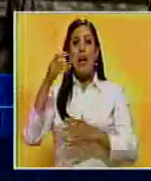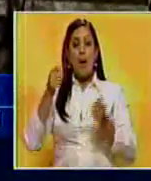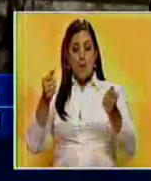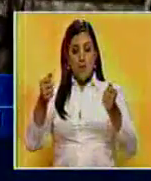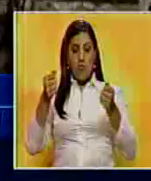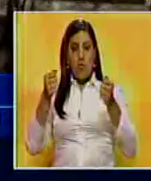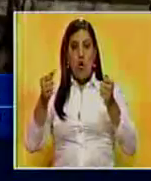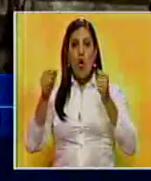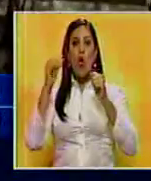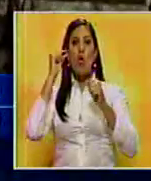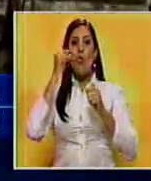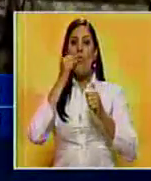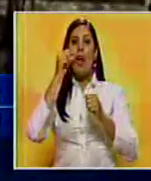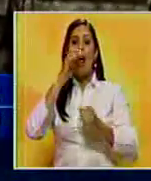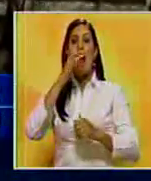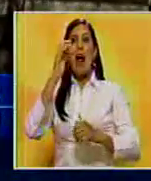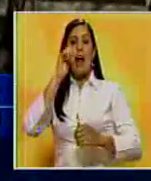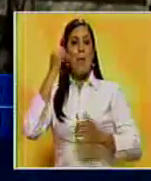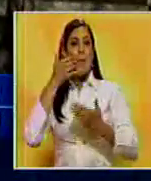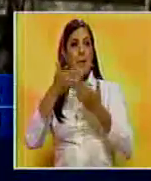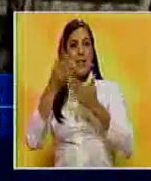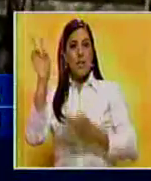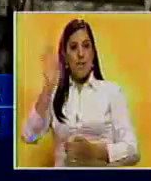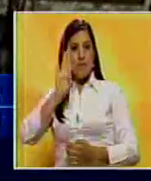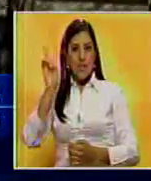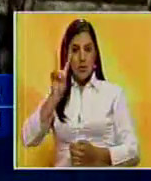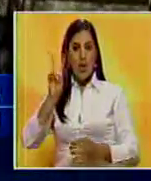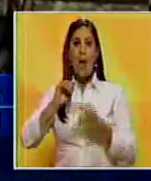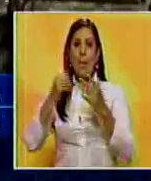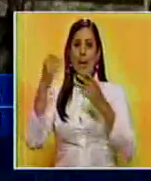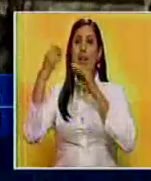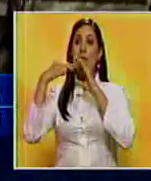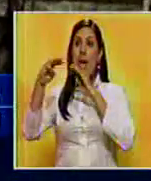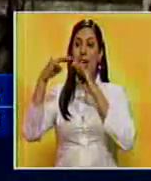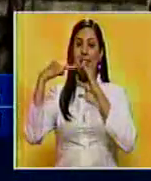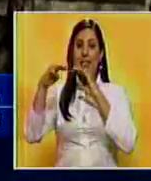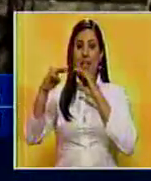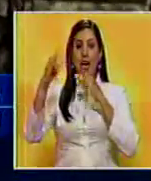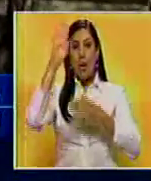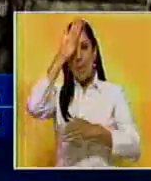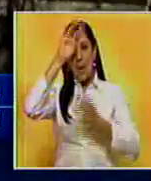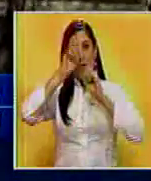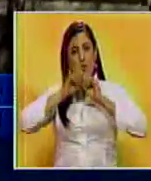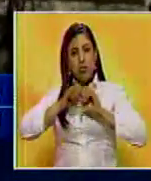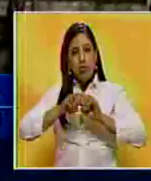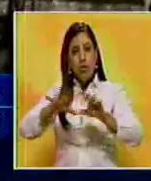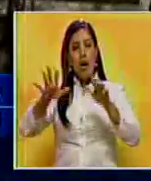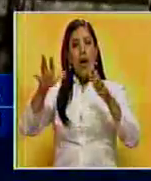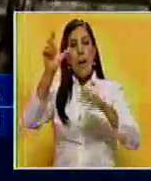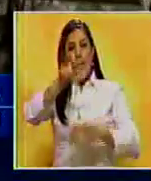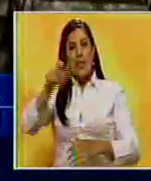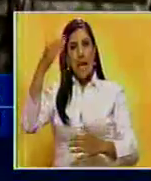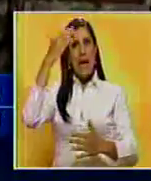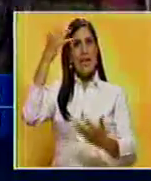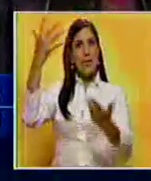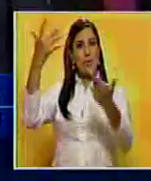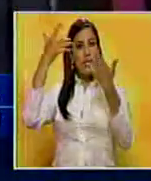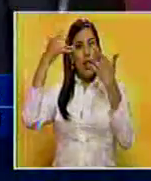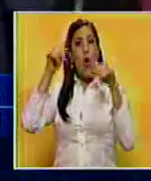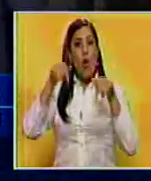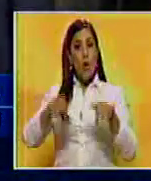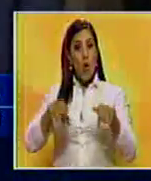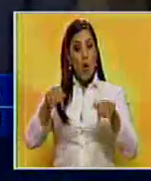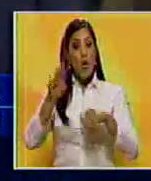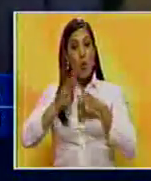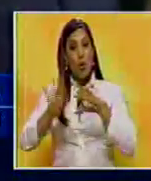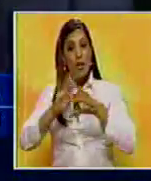piloto se comunica con las autoridades aeronáuticas venezolanas para enviar ese mensaje que el Papa quiere llegue a los venezolanos. Eso sucederá hoy